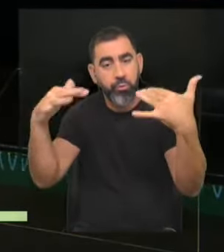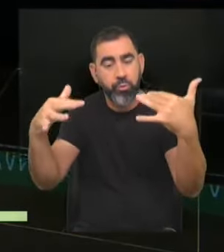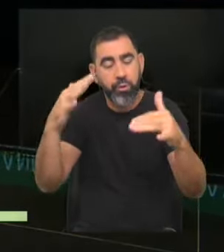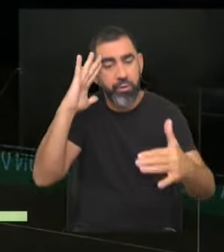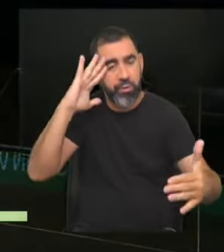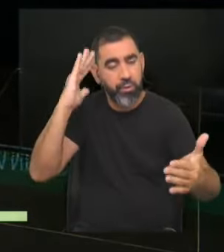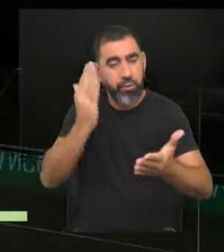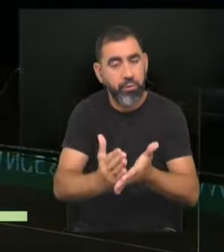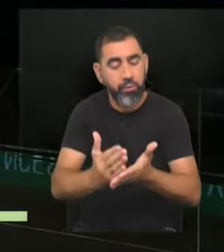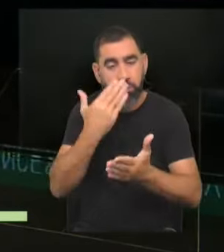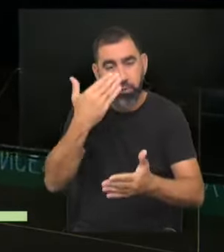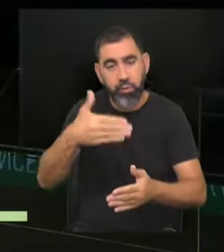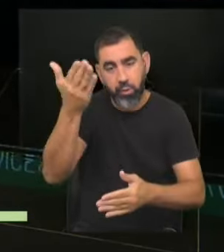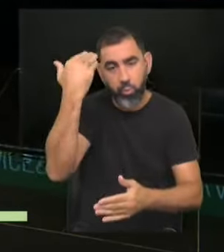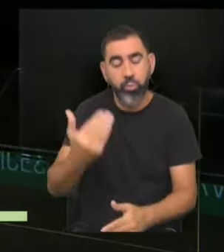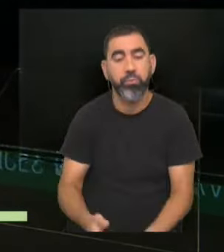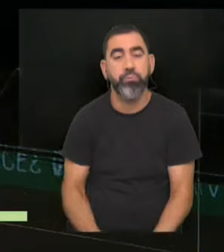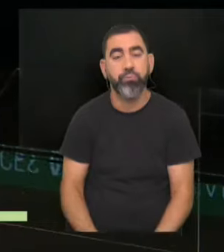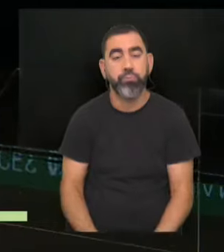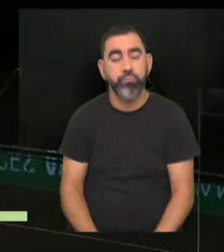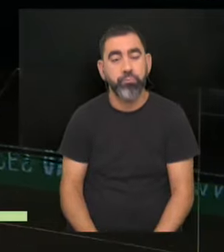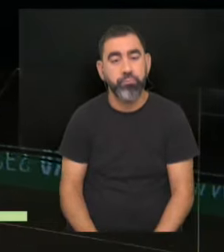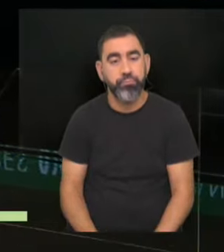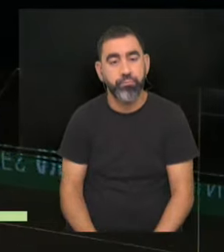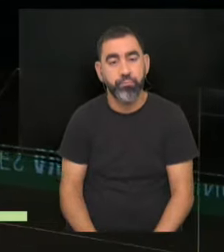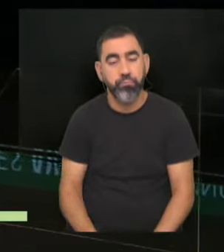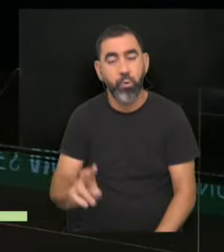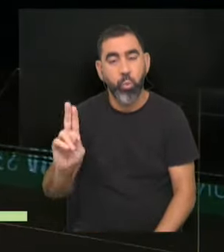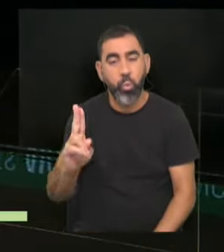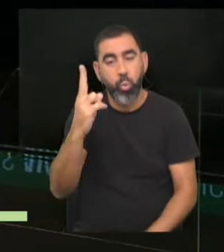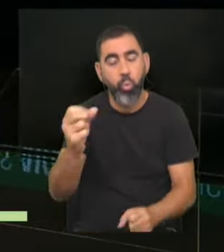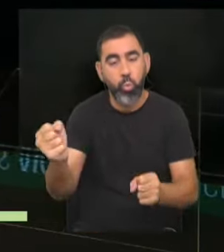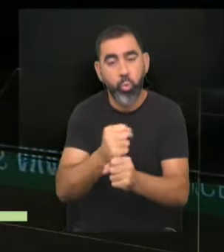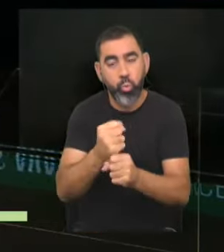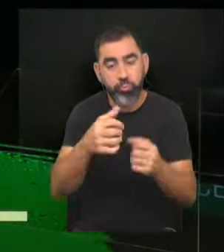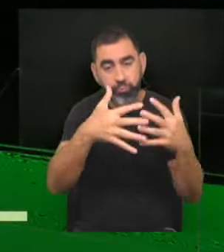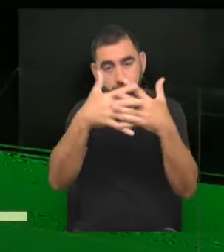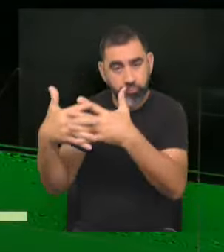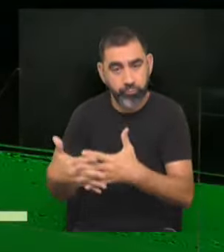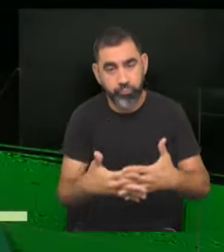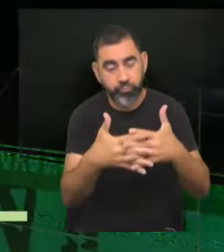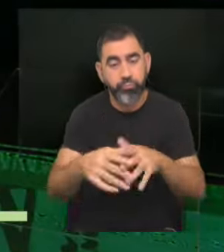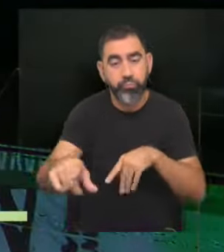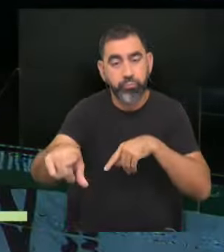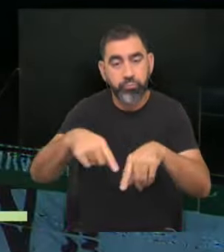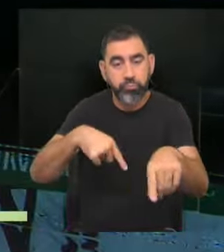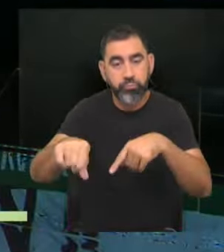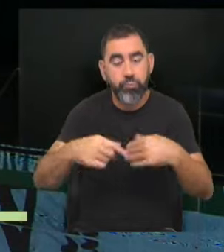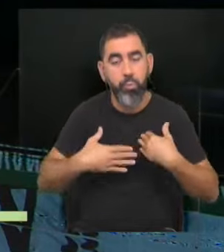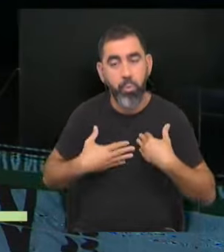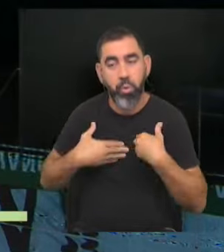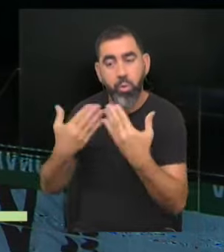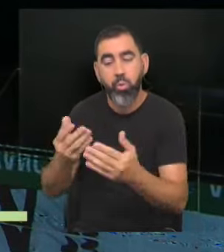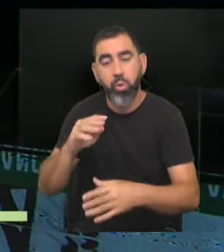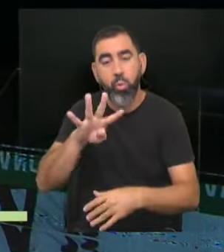estado durante la última dictadura Cívico militar Uruguay confirmó que Estados Unidos inició trámites para donar cuatro